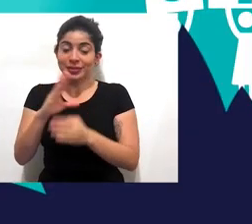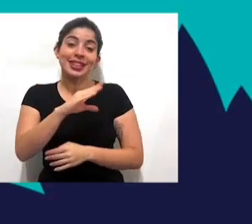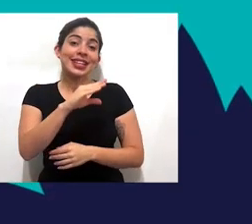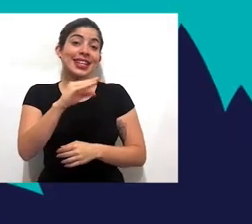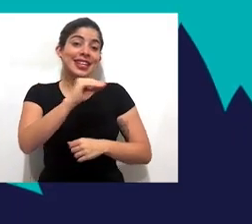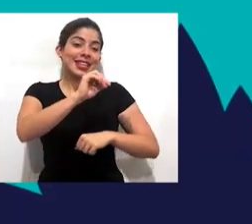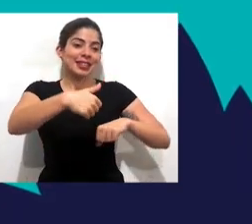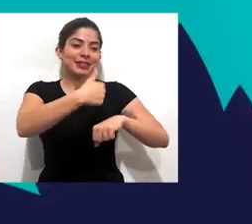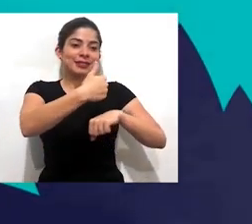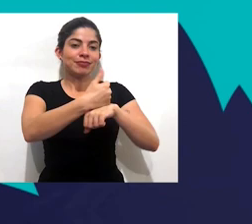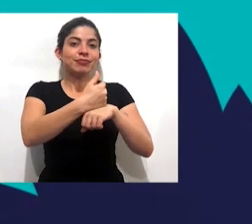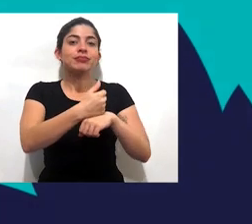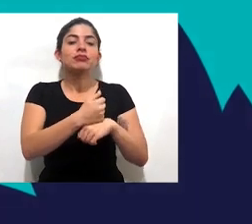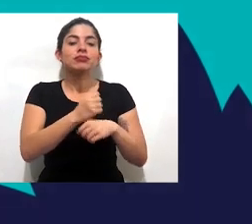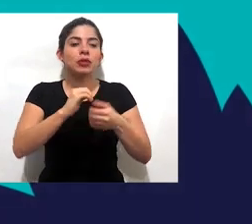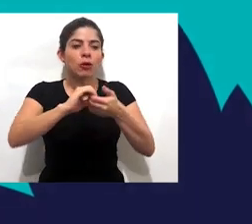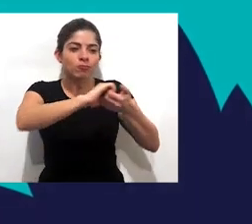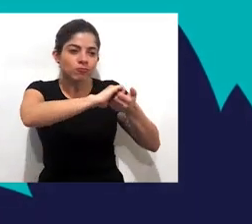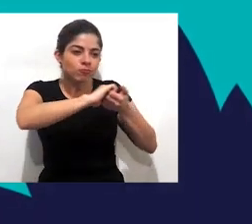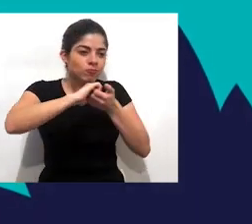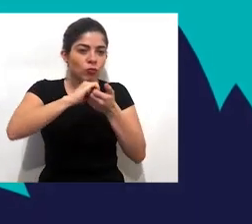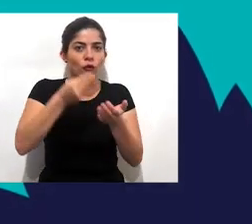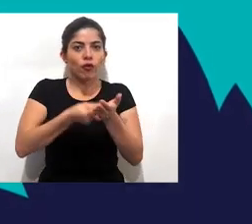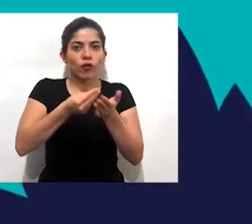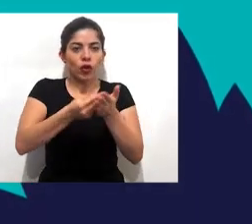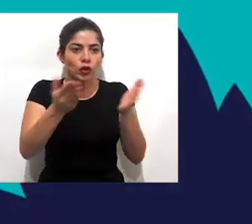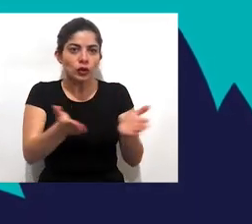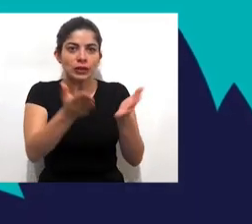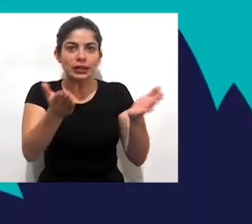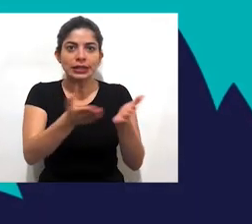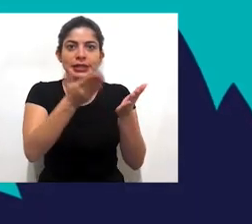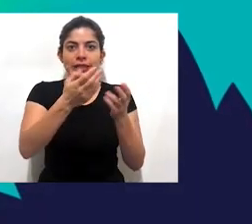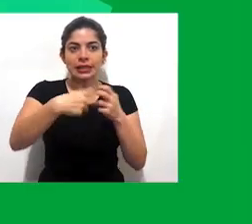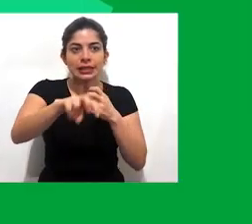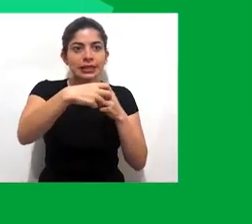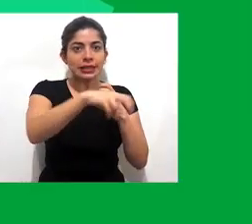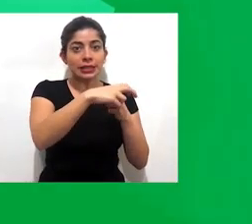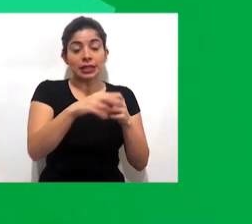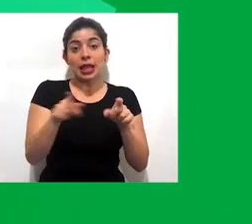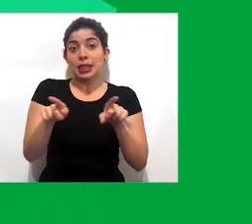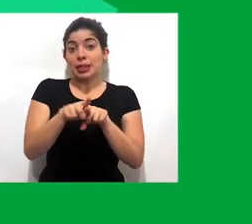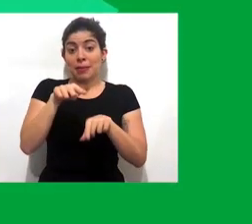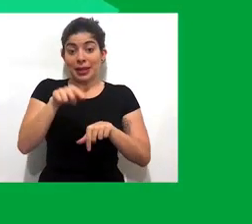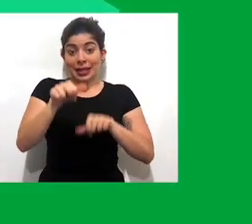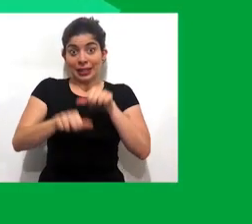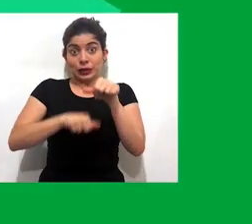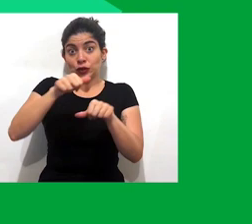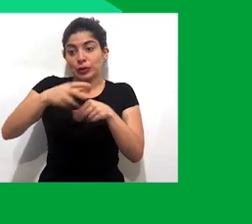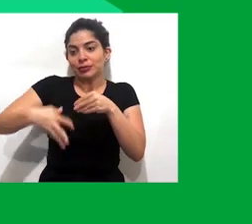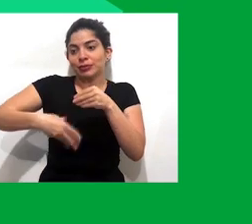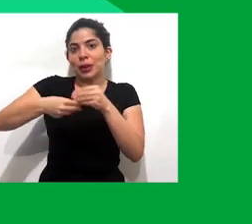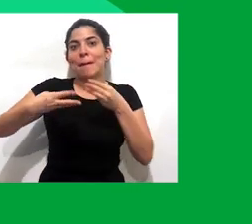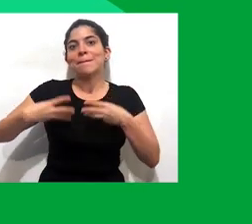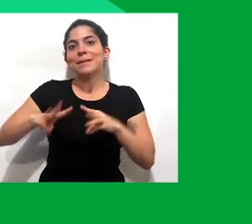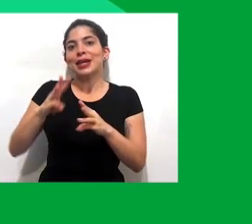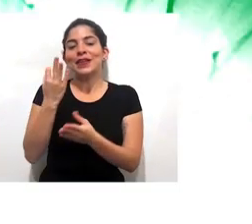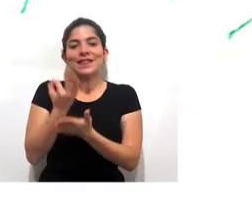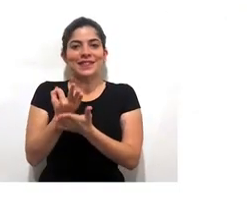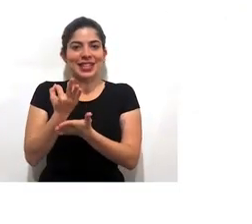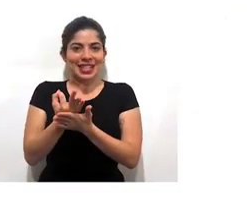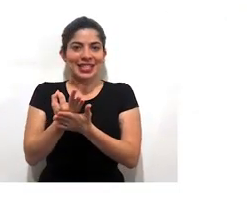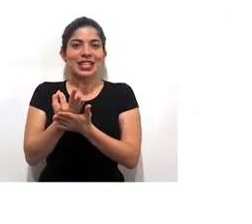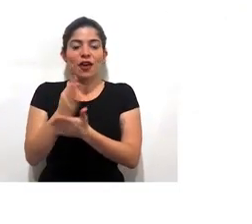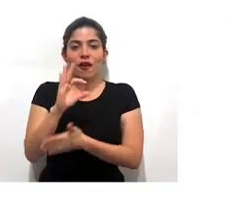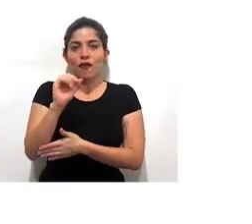comunicación, y consolidar alianzas y movilizar recursos. Además, Hoy sumamos a este esfuerzo los